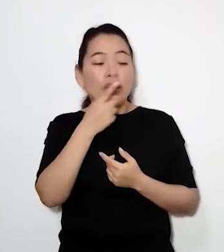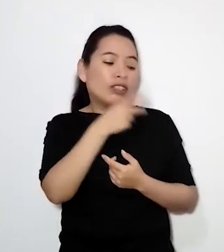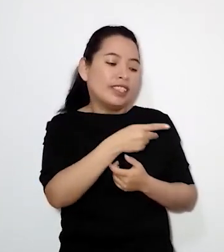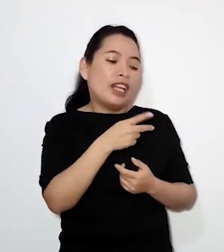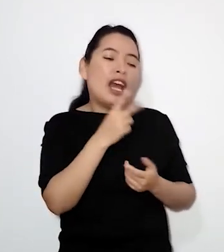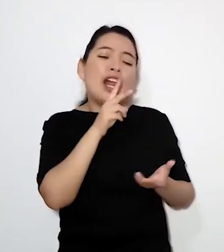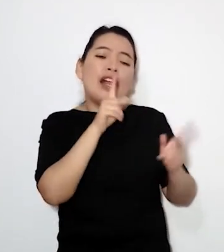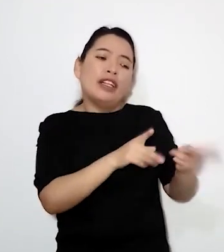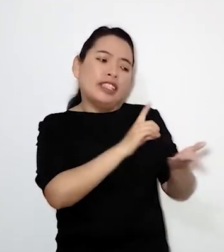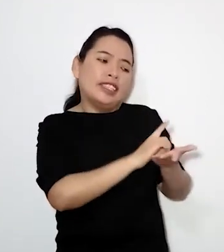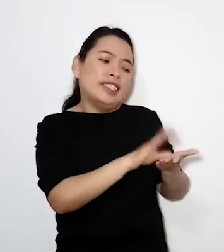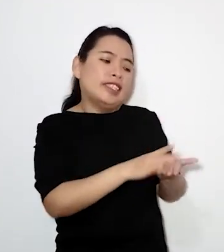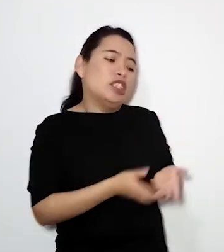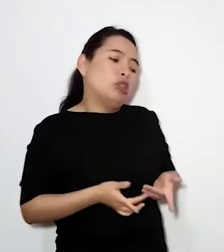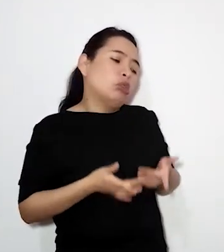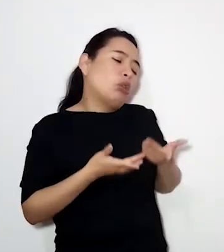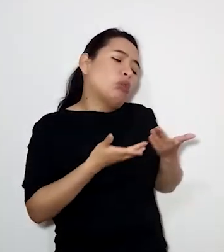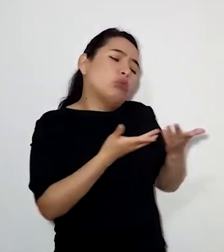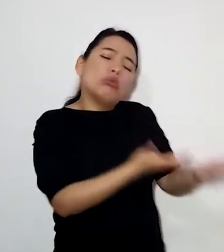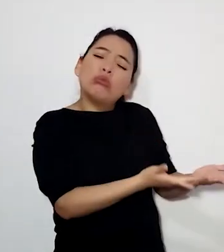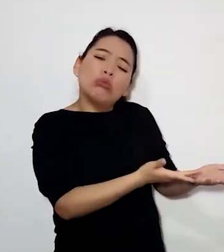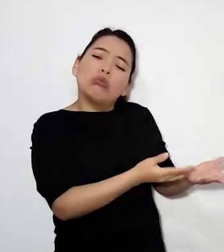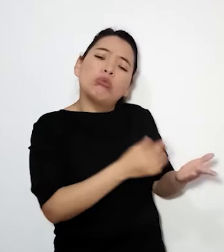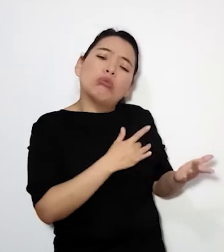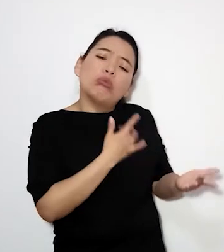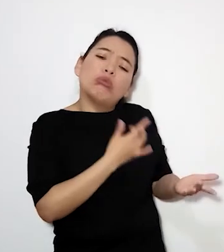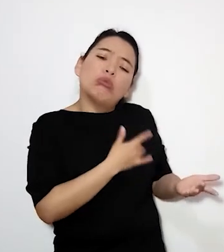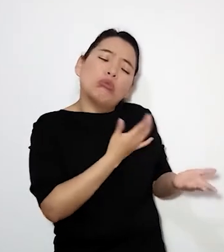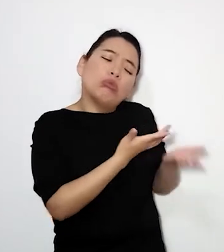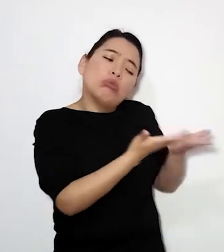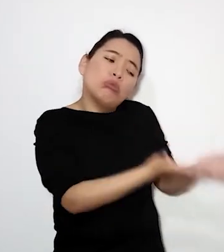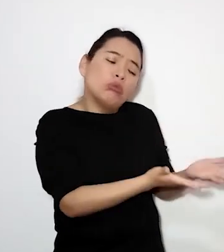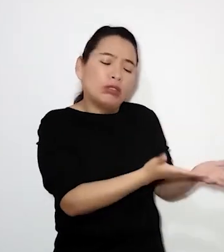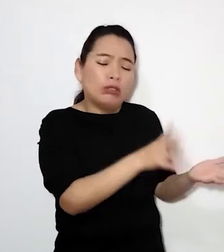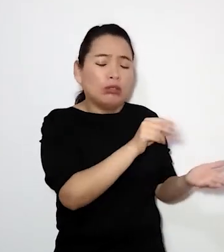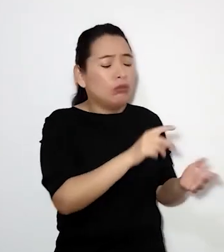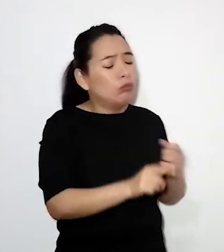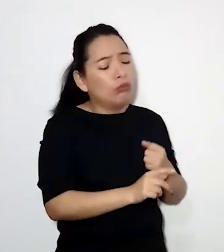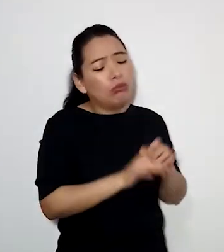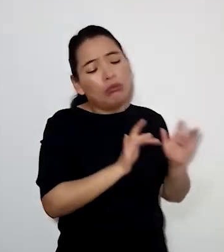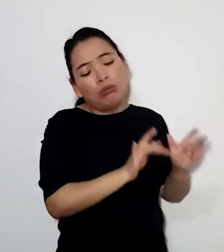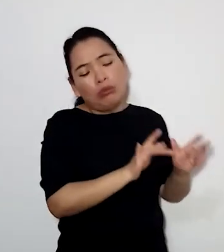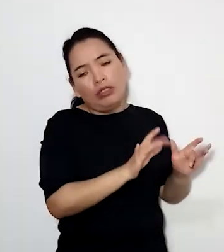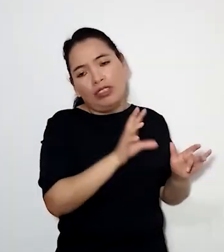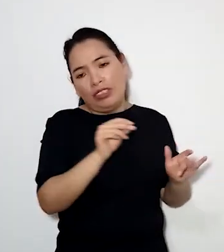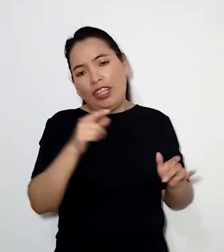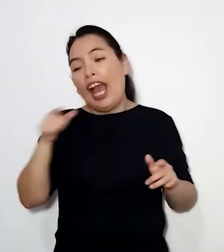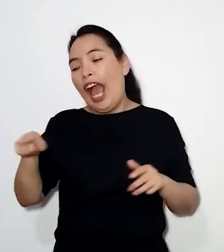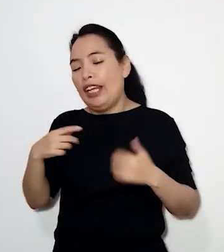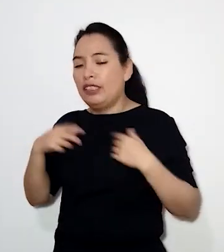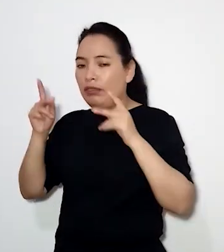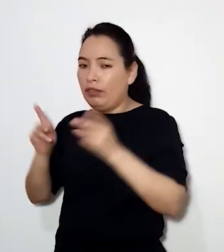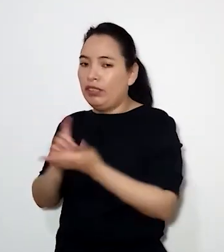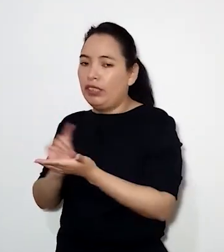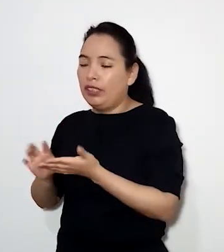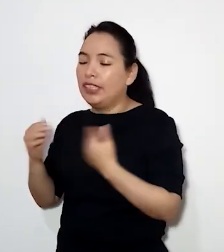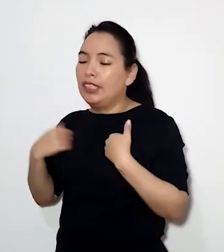benevolencia, sino como sujetos de derecho. Por ahí dejamos esto y abierto a las preguntas. Muchas